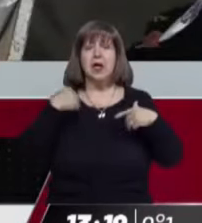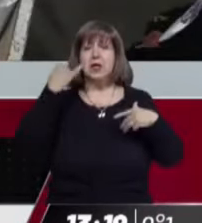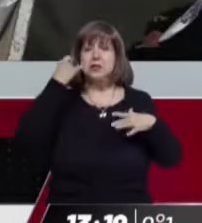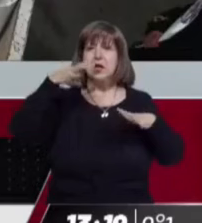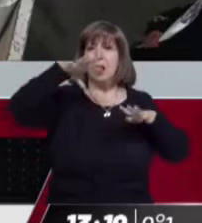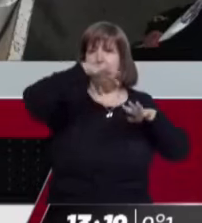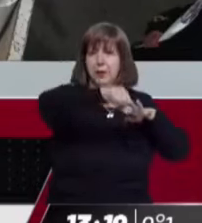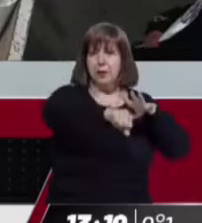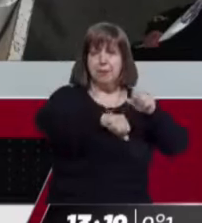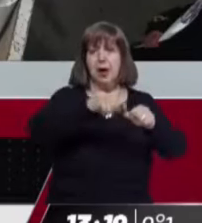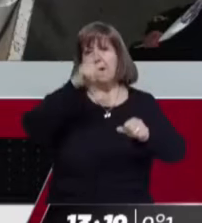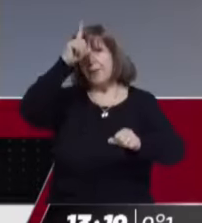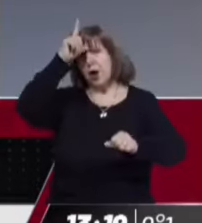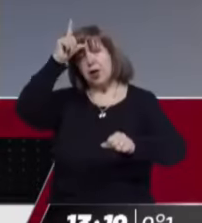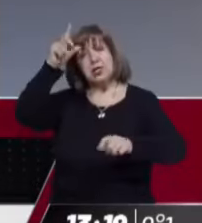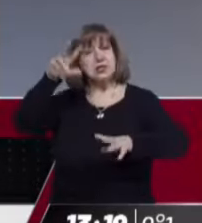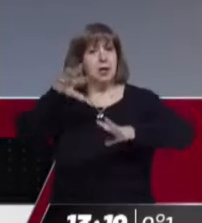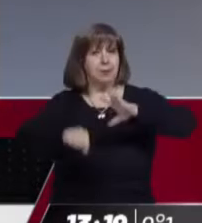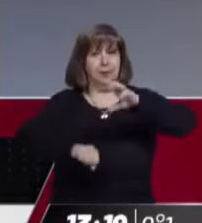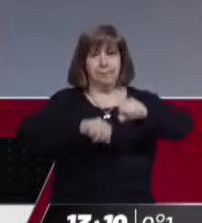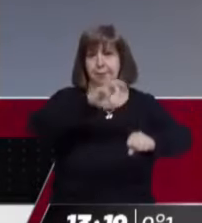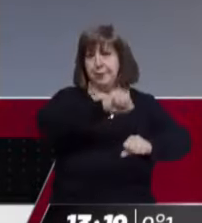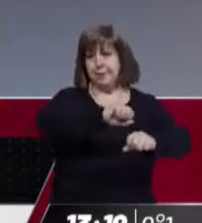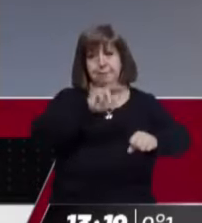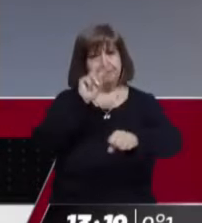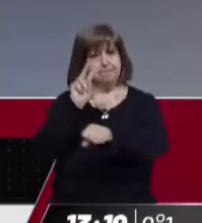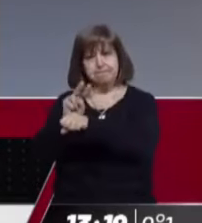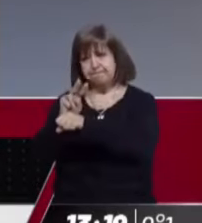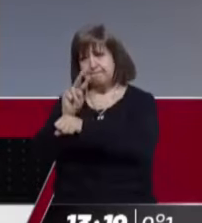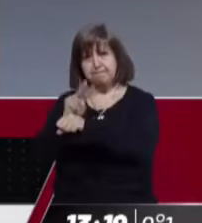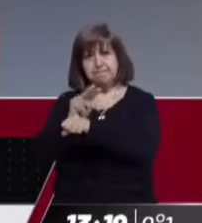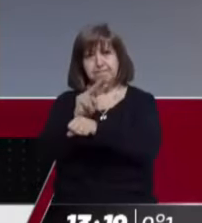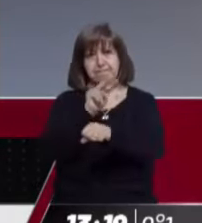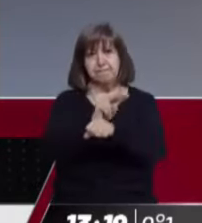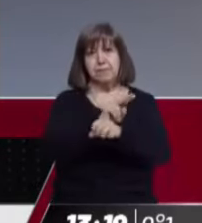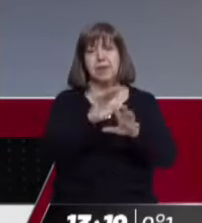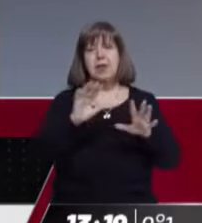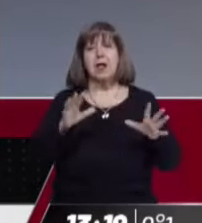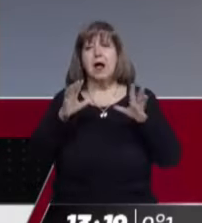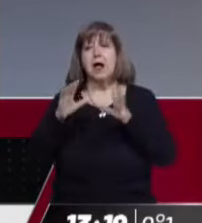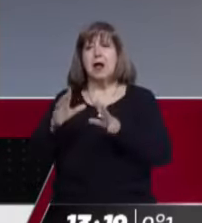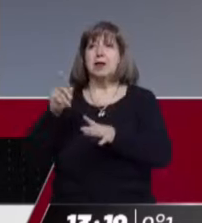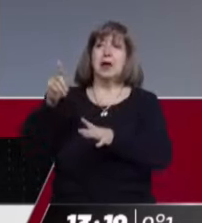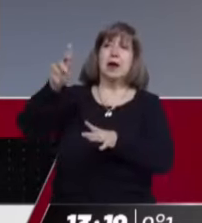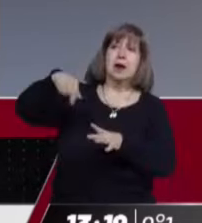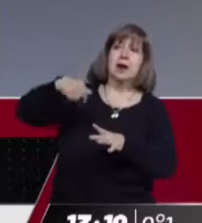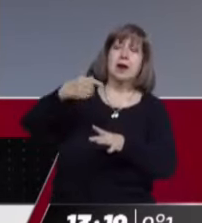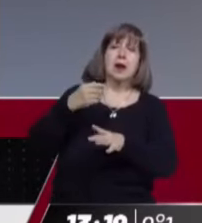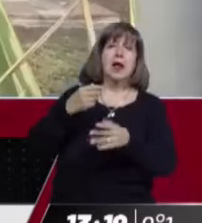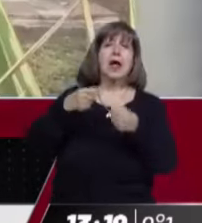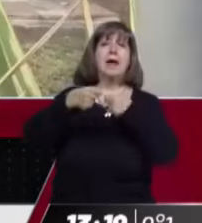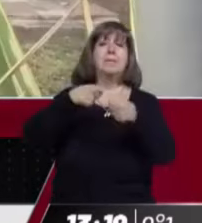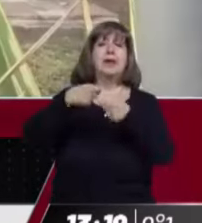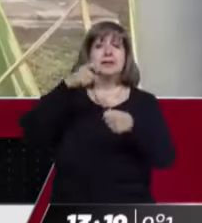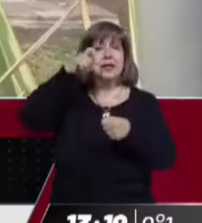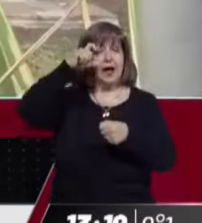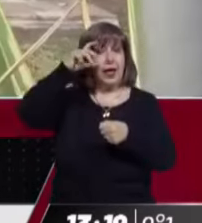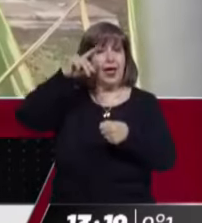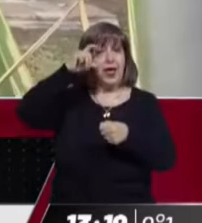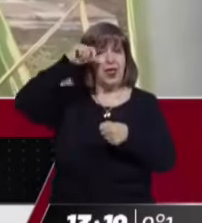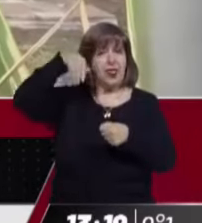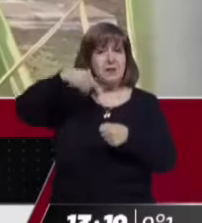quedado bajo la guarda de el jefe de seguridad de densa así lo ha dispuesto la justicia Qué